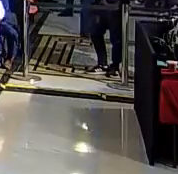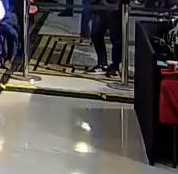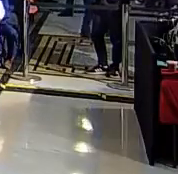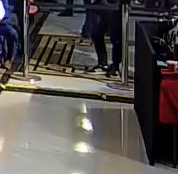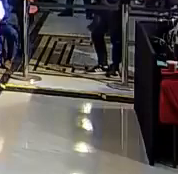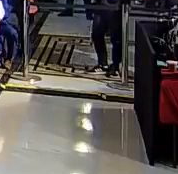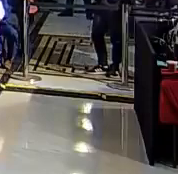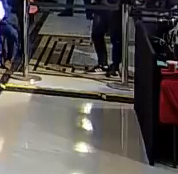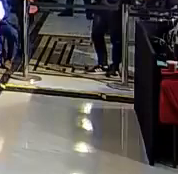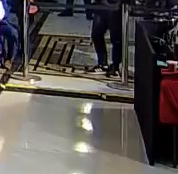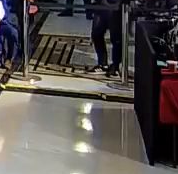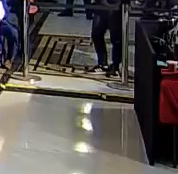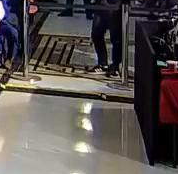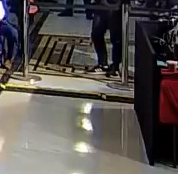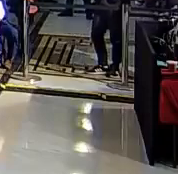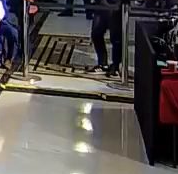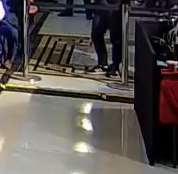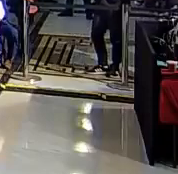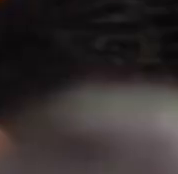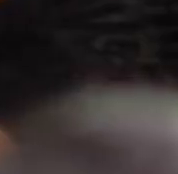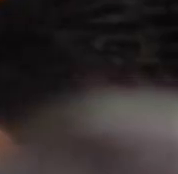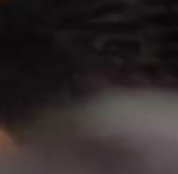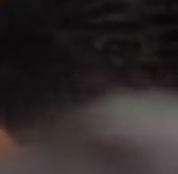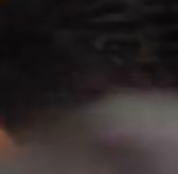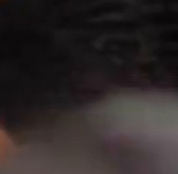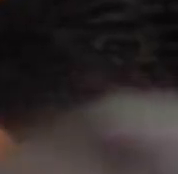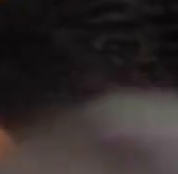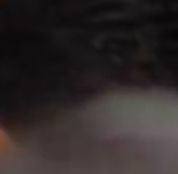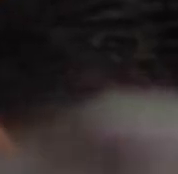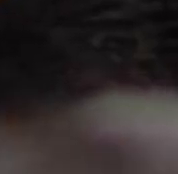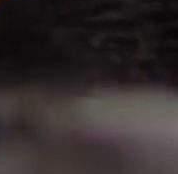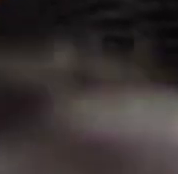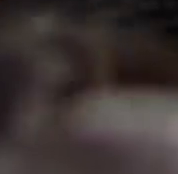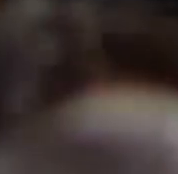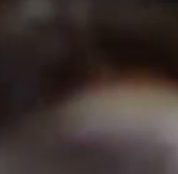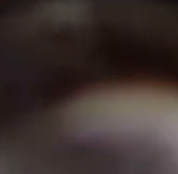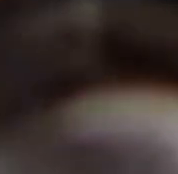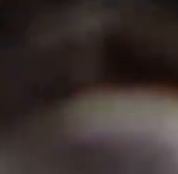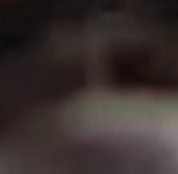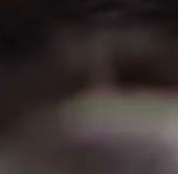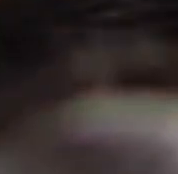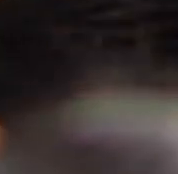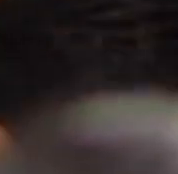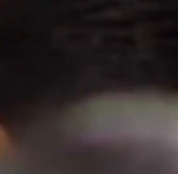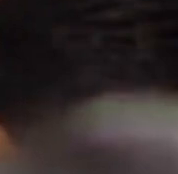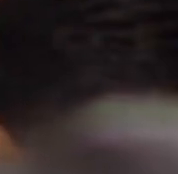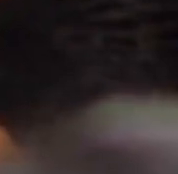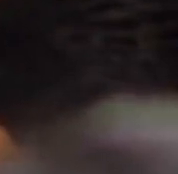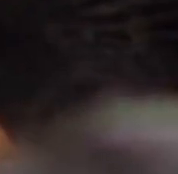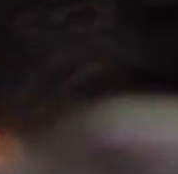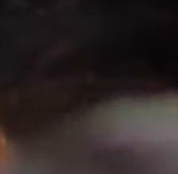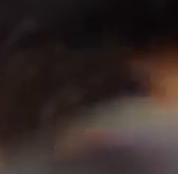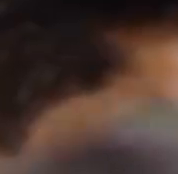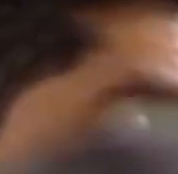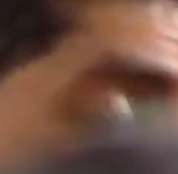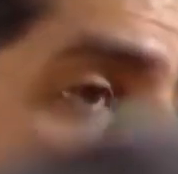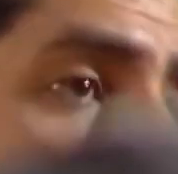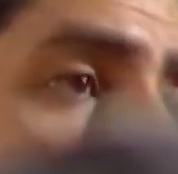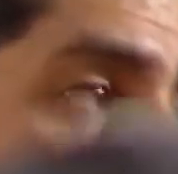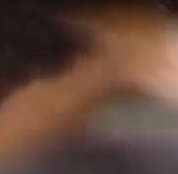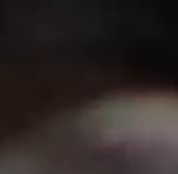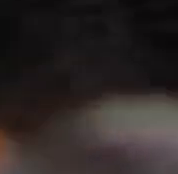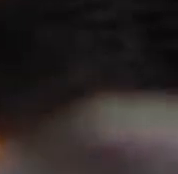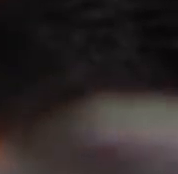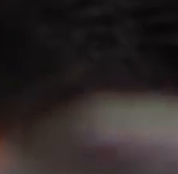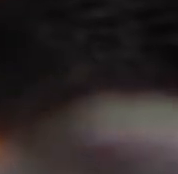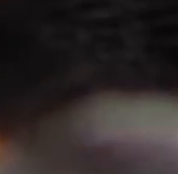estaba pagando aproximadamente 17.2%, una tasa promedio anual de la deuda actualmente como la teníamos.